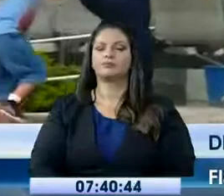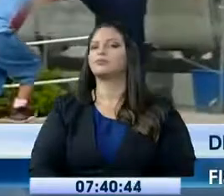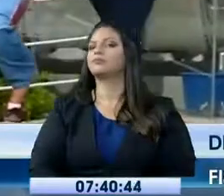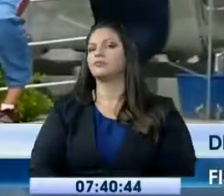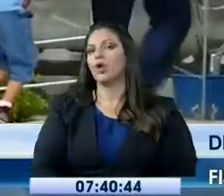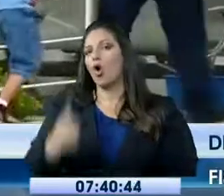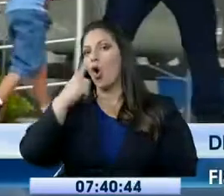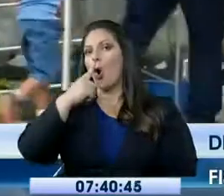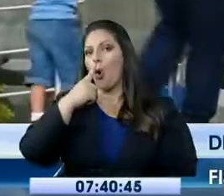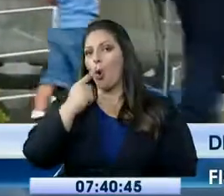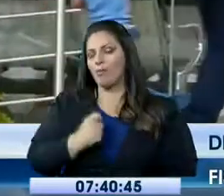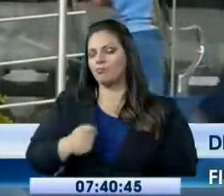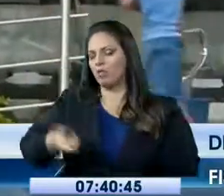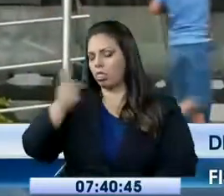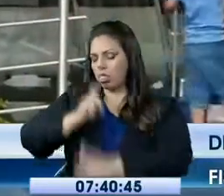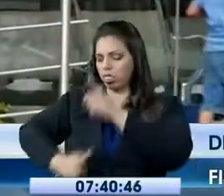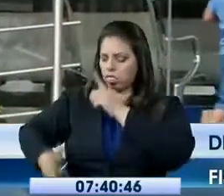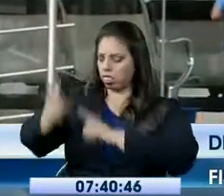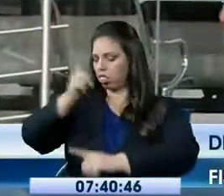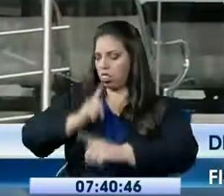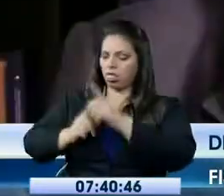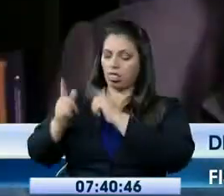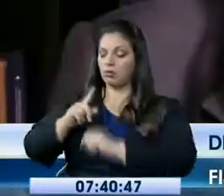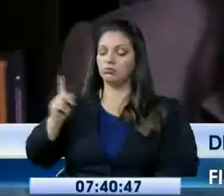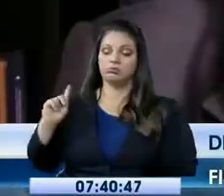domicilio a arremeter contra su